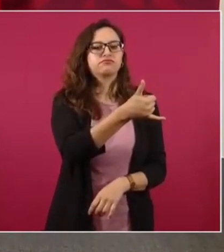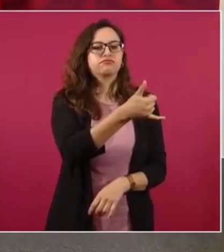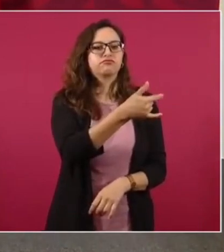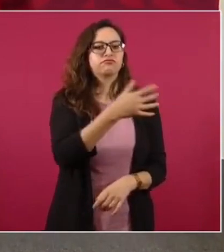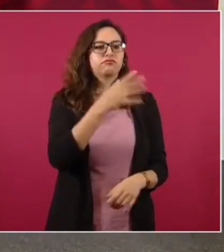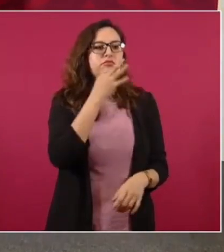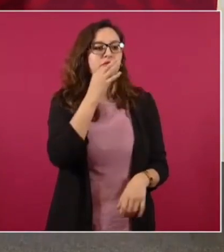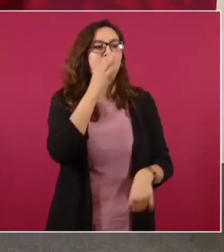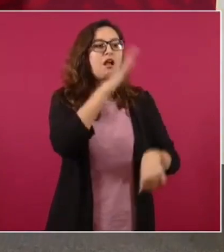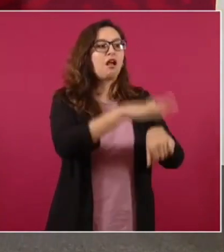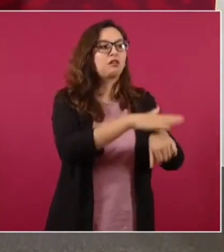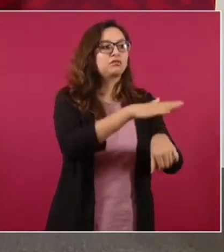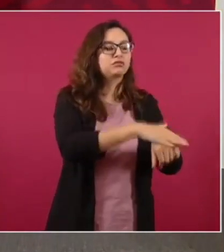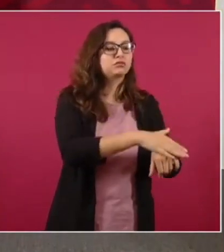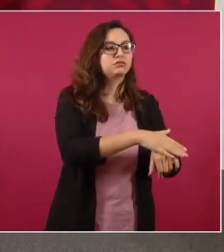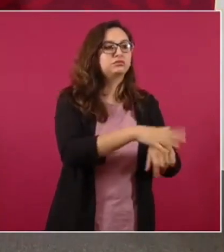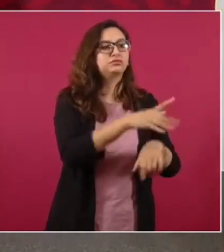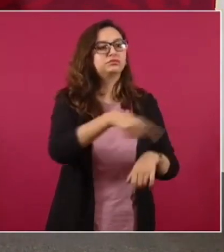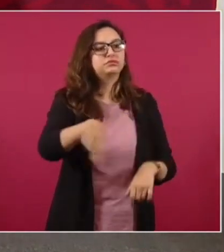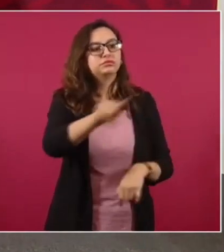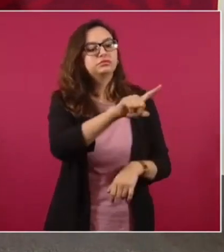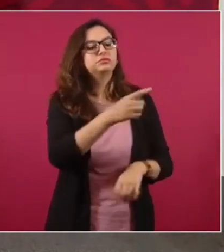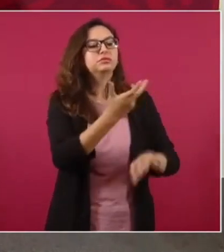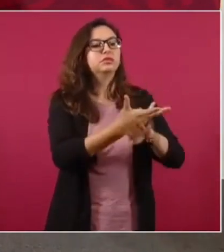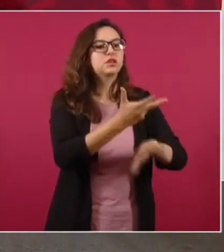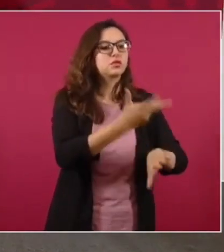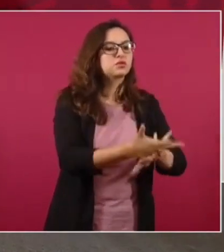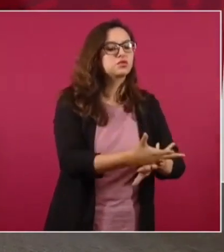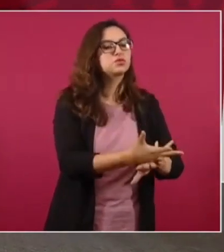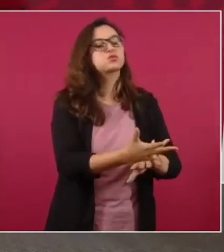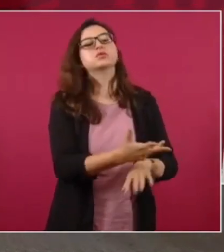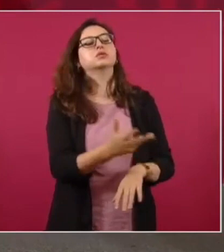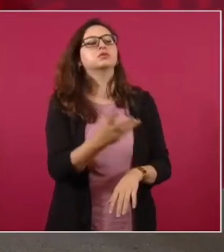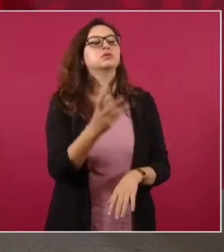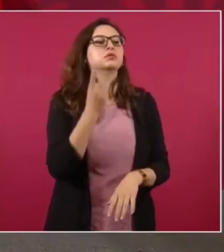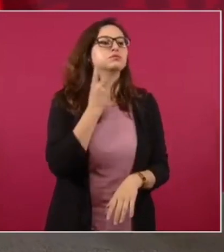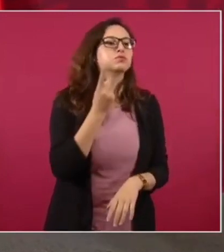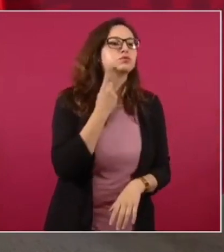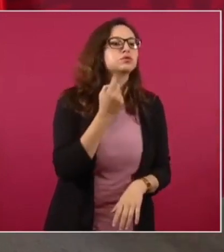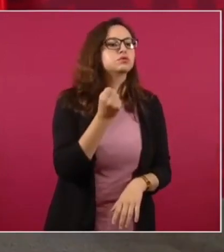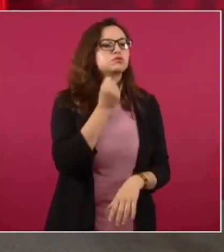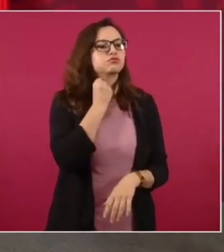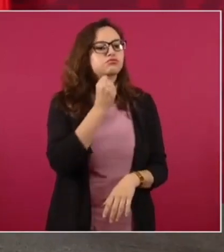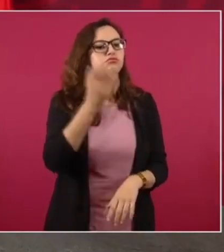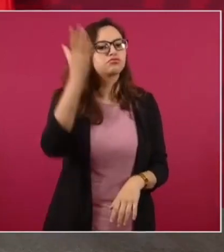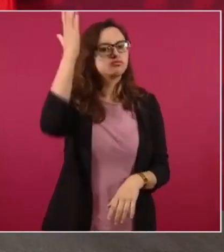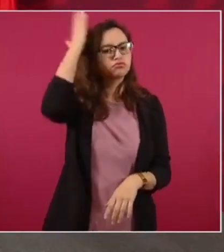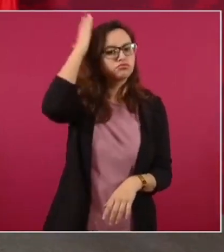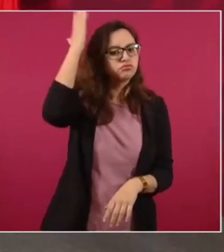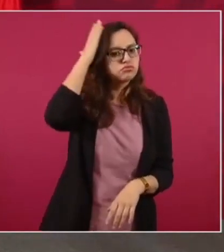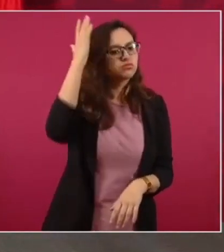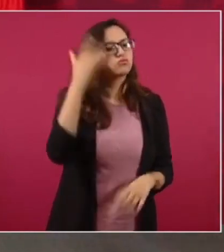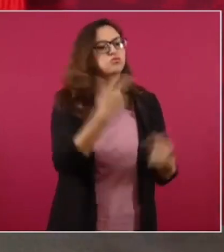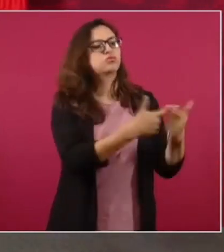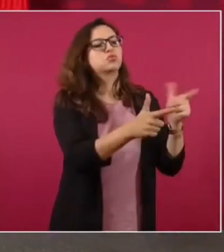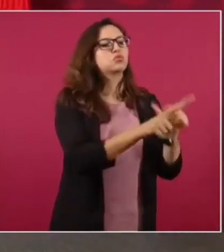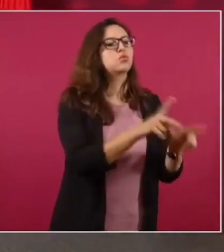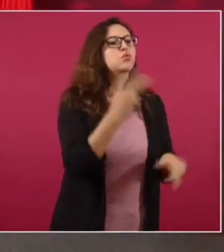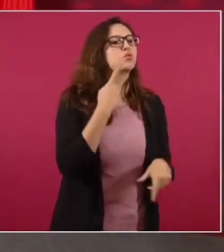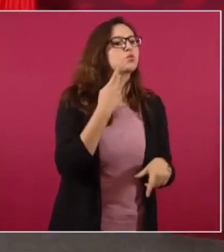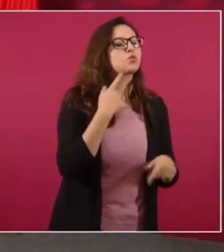los integrantes del Congreso de Estados Unidos y a los dirigentes de los dos